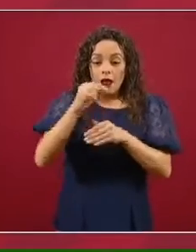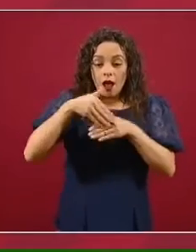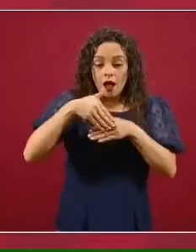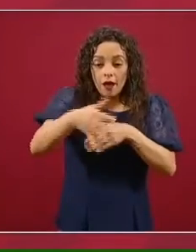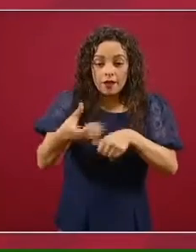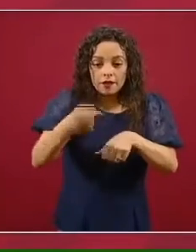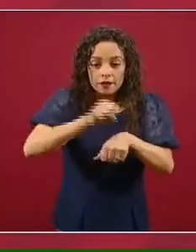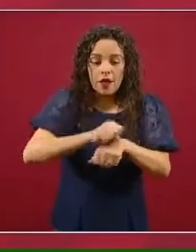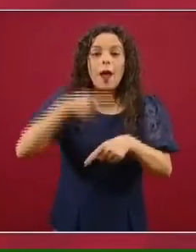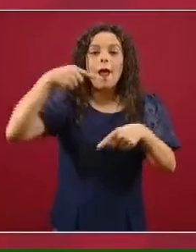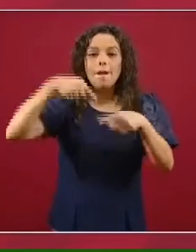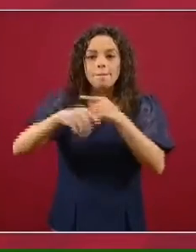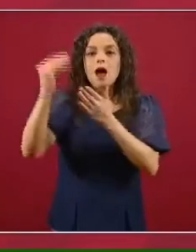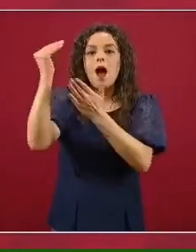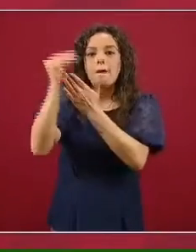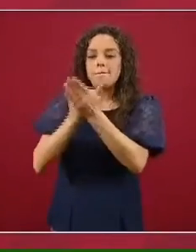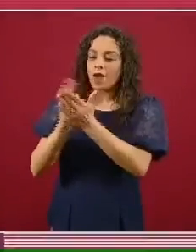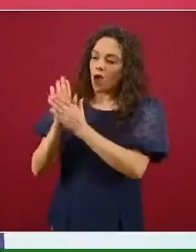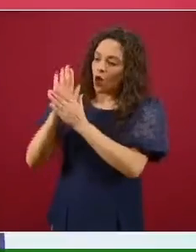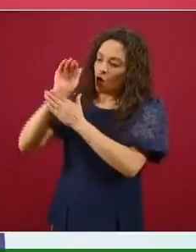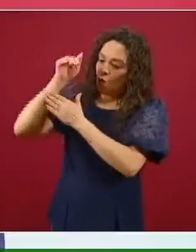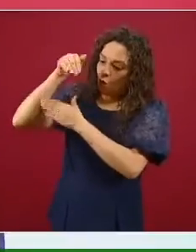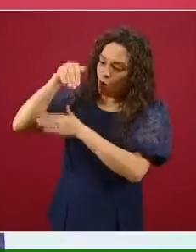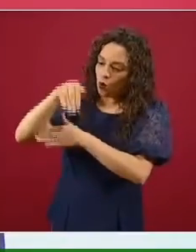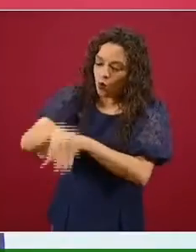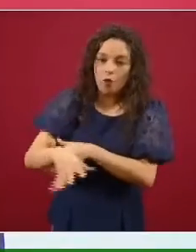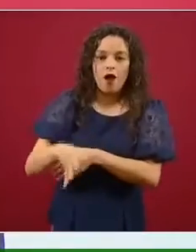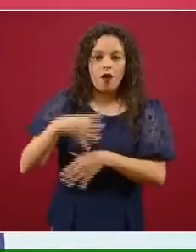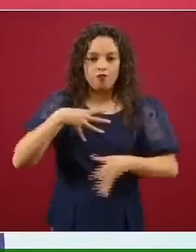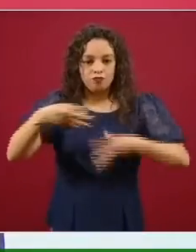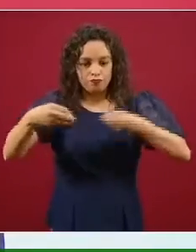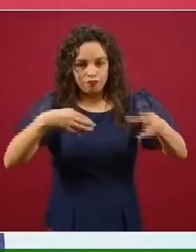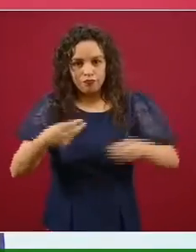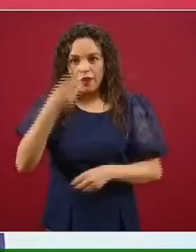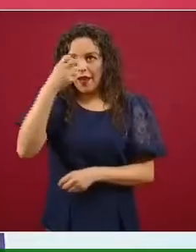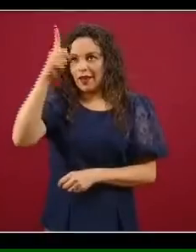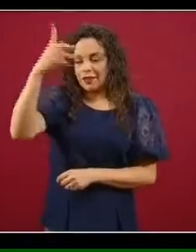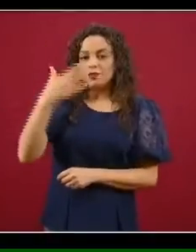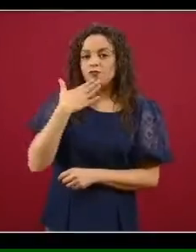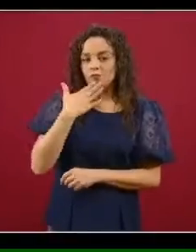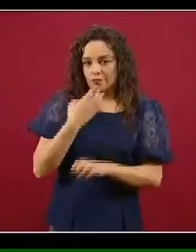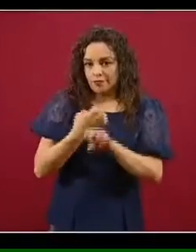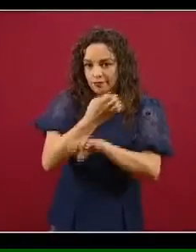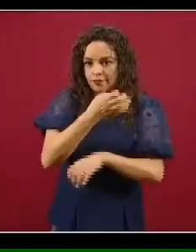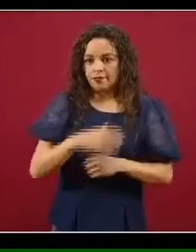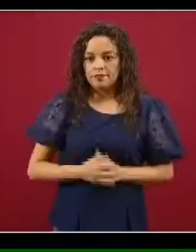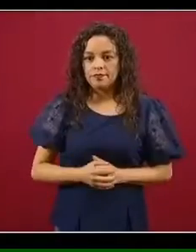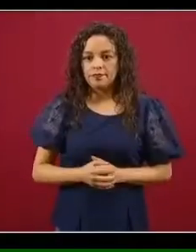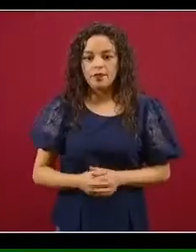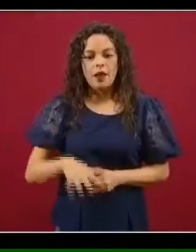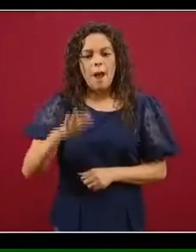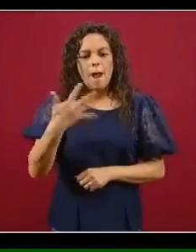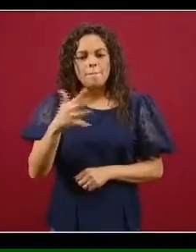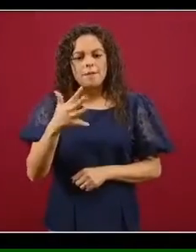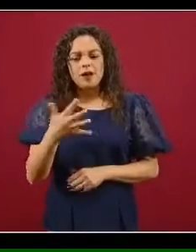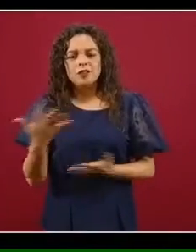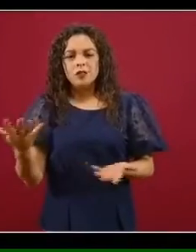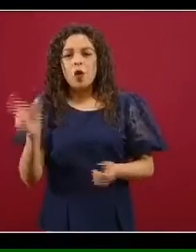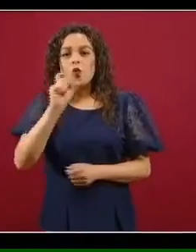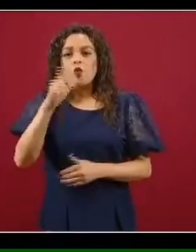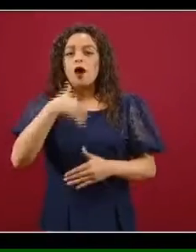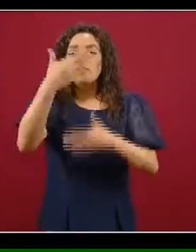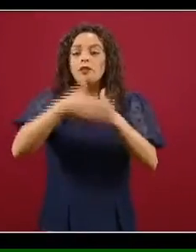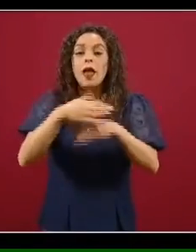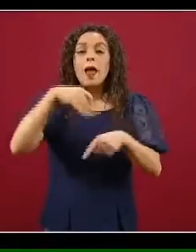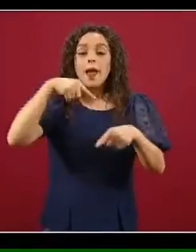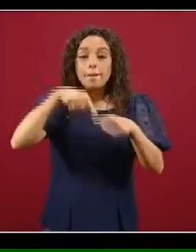disminuir la intensidad de transmisión en Sonora. ¿Más o menos cuántas semanas o para qué mes vamos a ver esta disminución? Depende